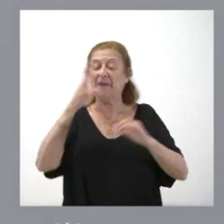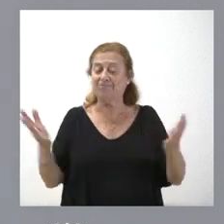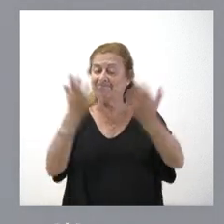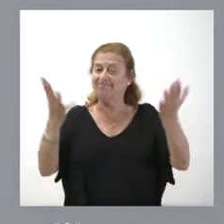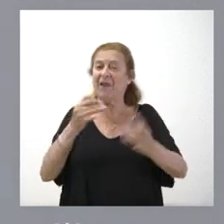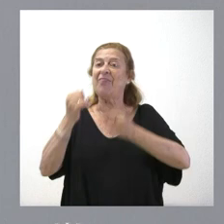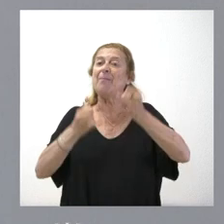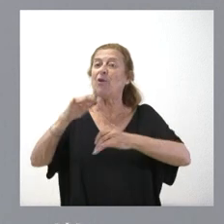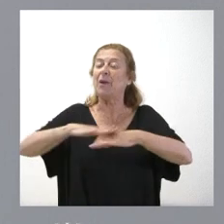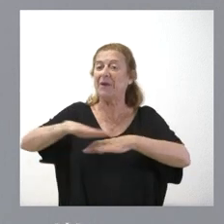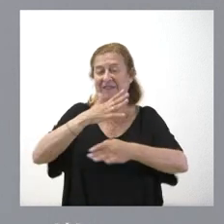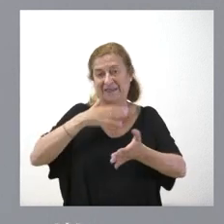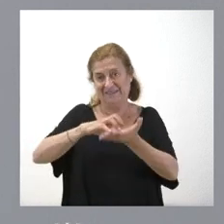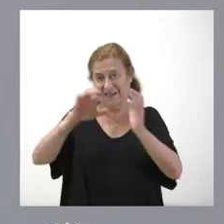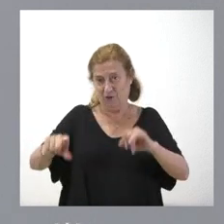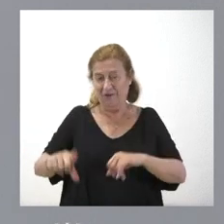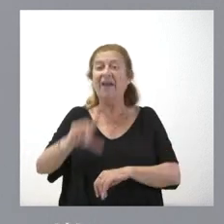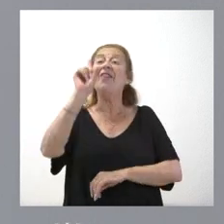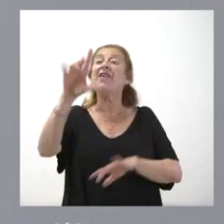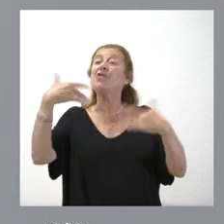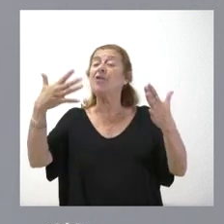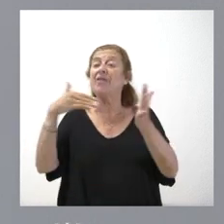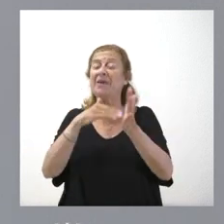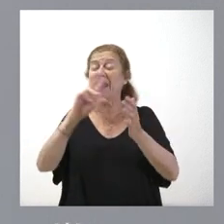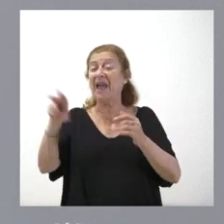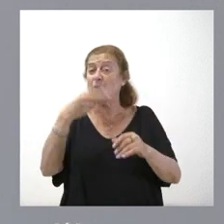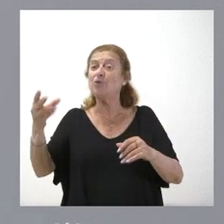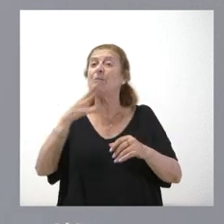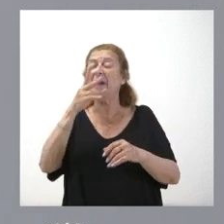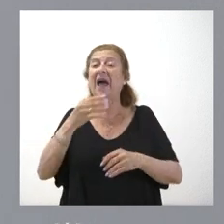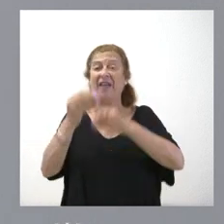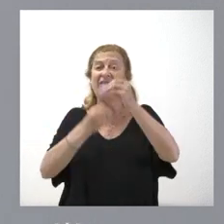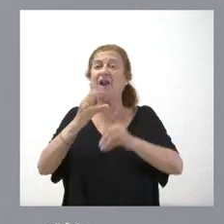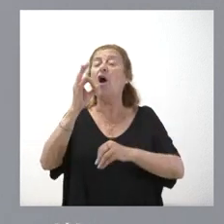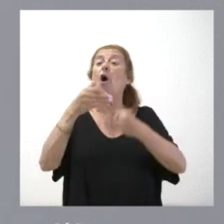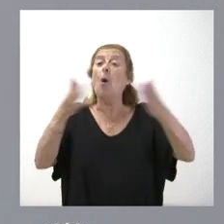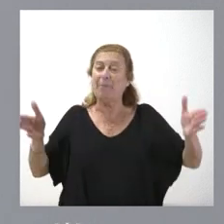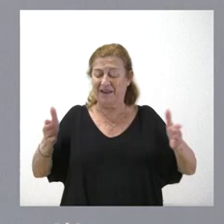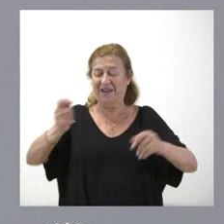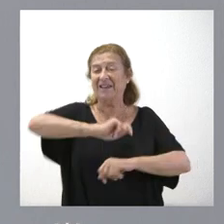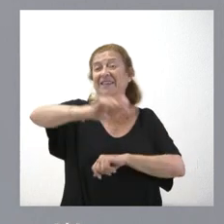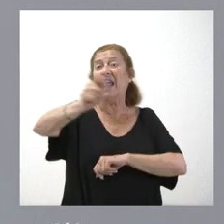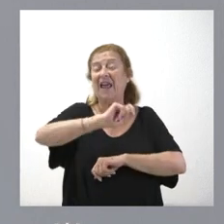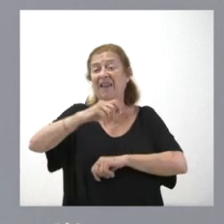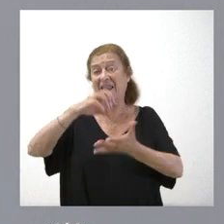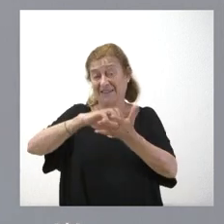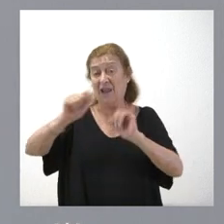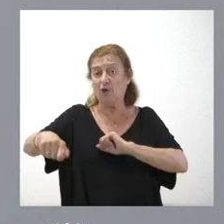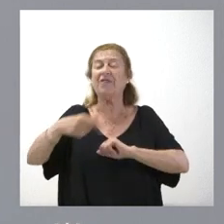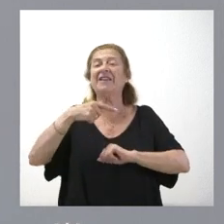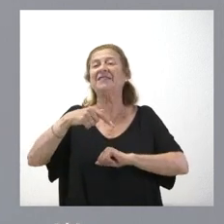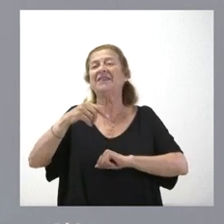León 110,000 para el primer para la organización Perdón del Open Castilla León de tenis Villa del espinar en esta